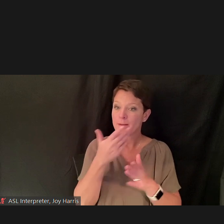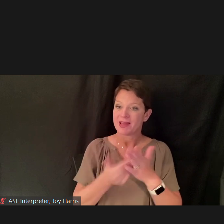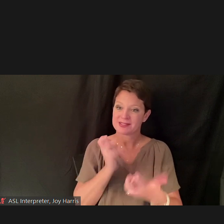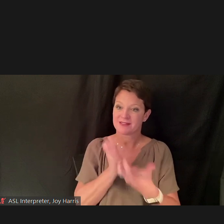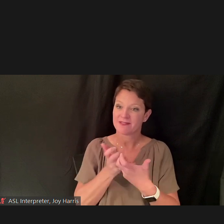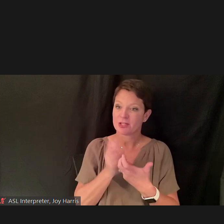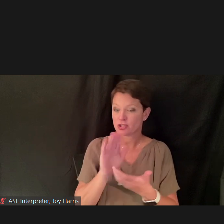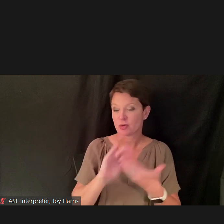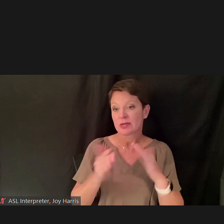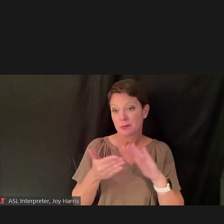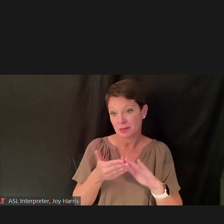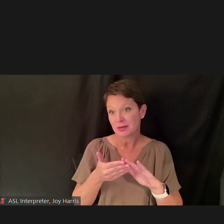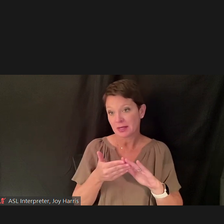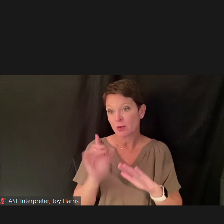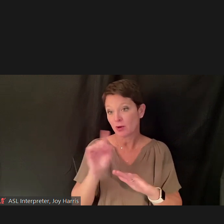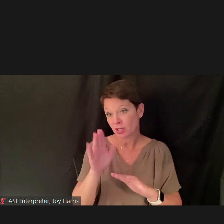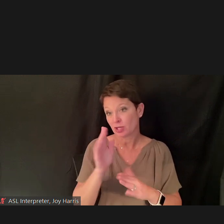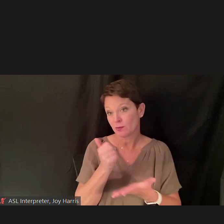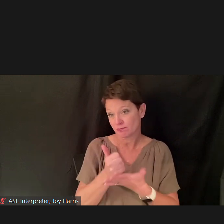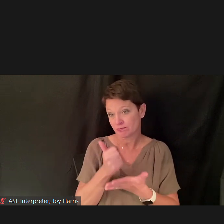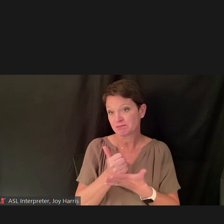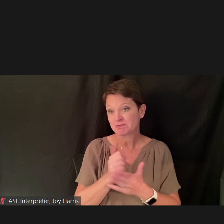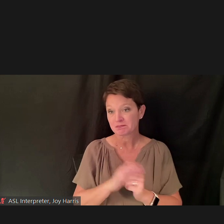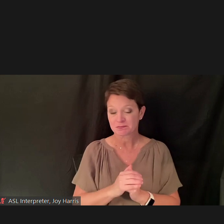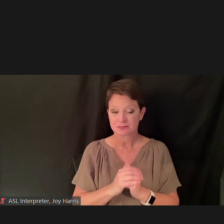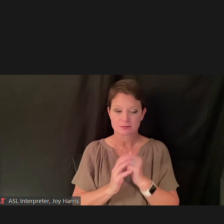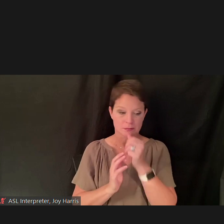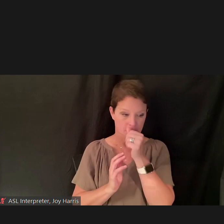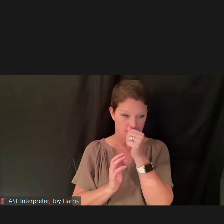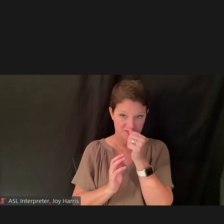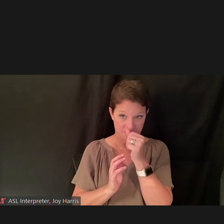Puede escoger de esta lista la que mejor